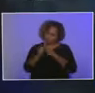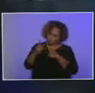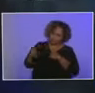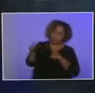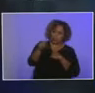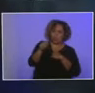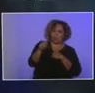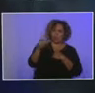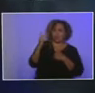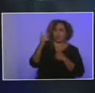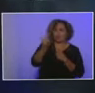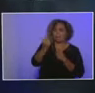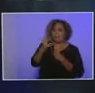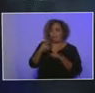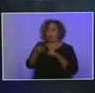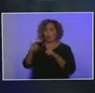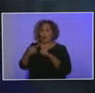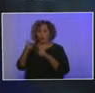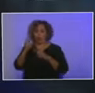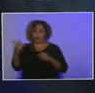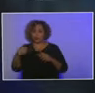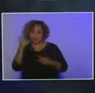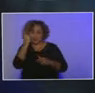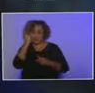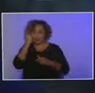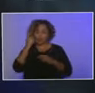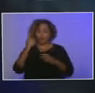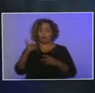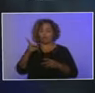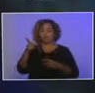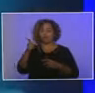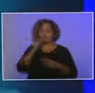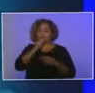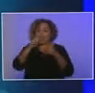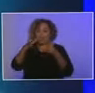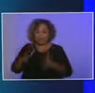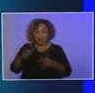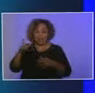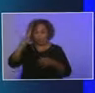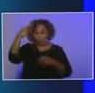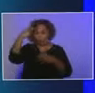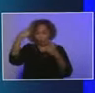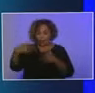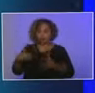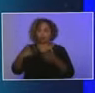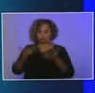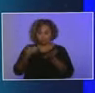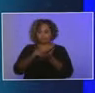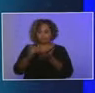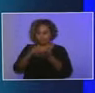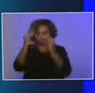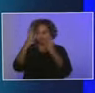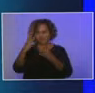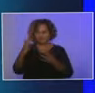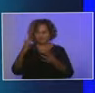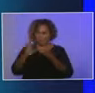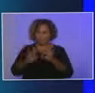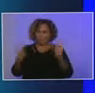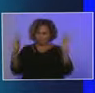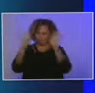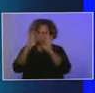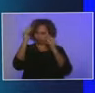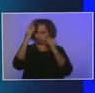Hoy hubo una de varias cosas, pero hoy hubo una conferencia de prensa de la gobernadora. Lo he mencionado varias veces porque es una conferencia de prensa